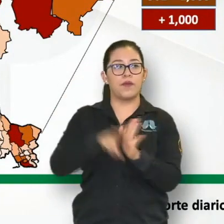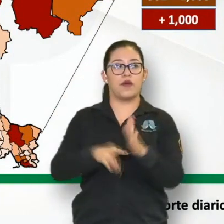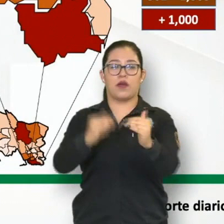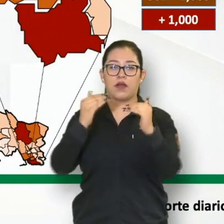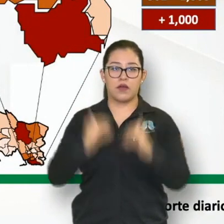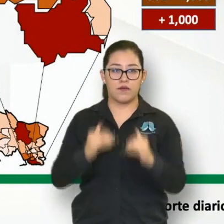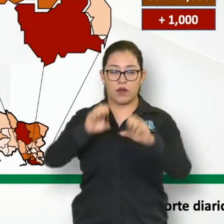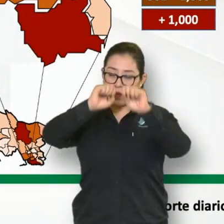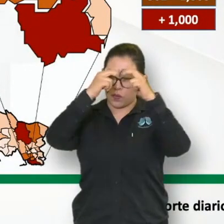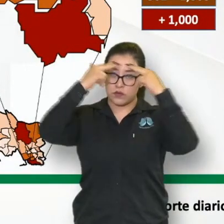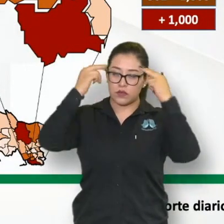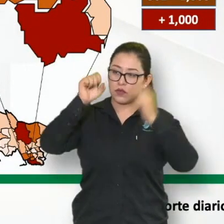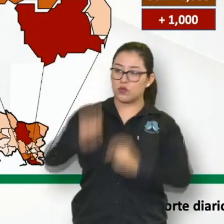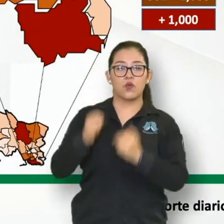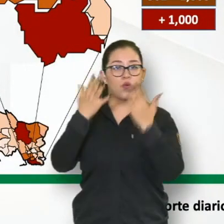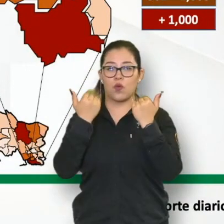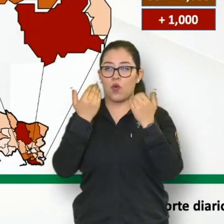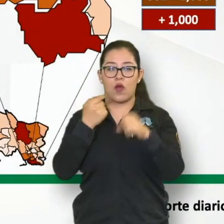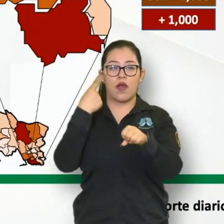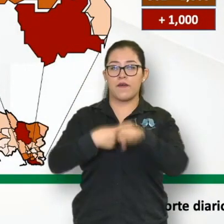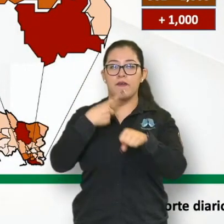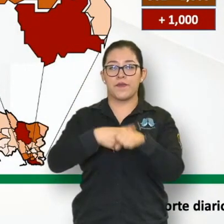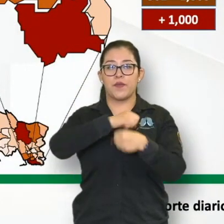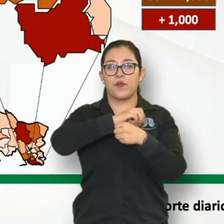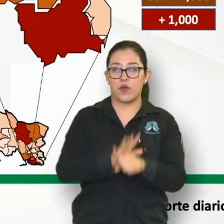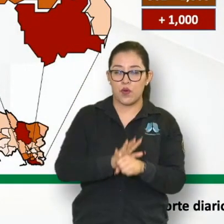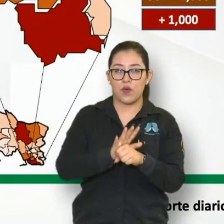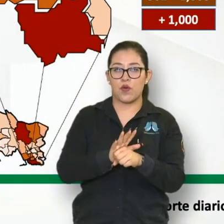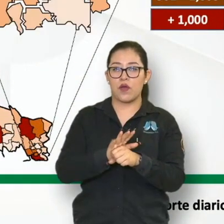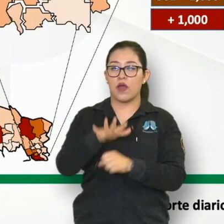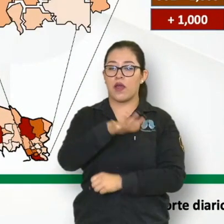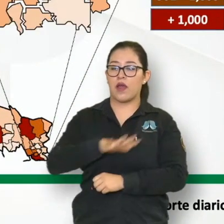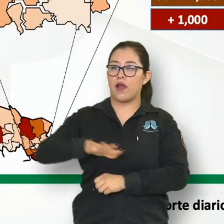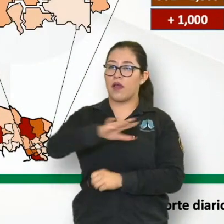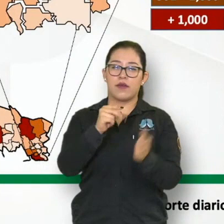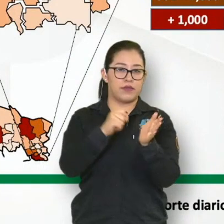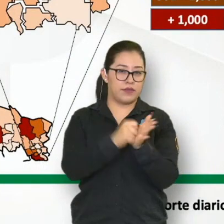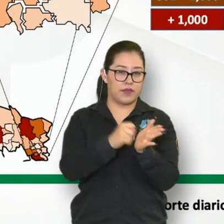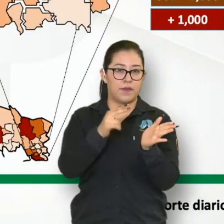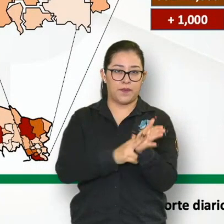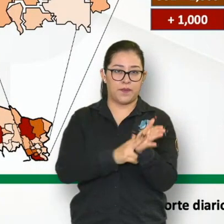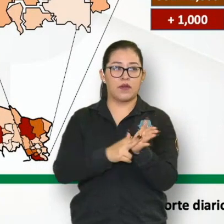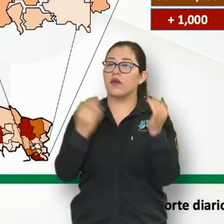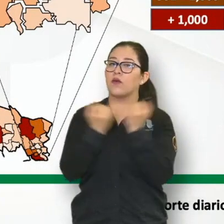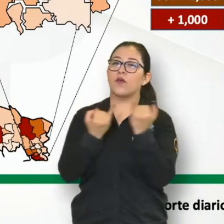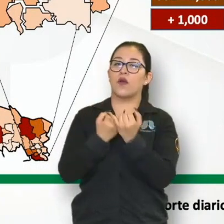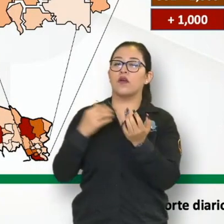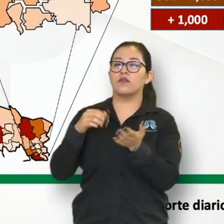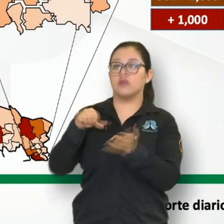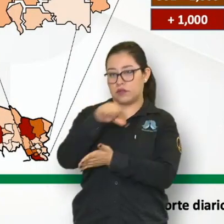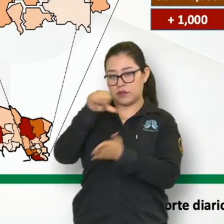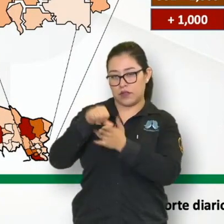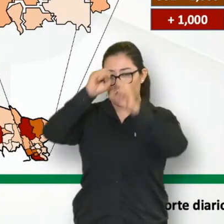la zona de la huasteca sur no tuvimos casos en esta ocasión en la zona de tamazunchale y bueno también en la zona centro de ésta